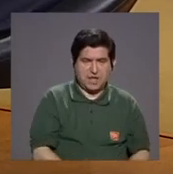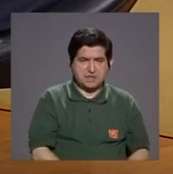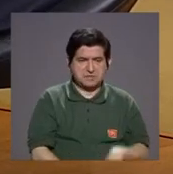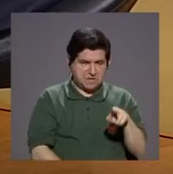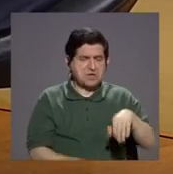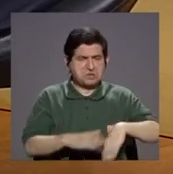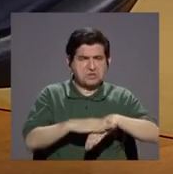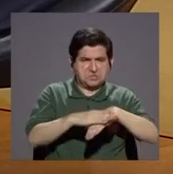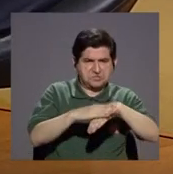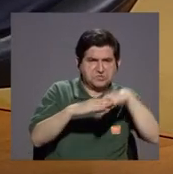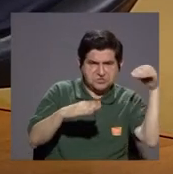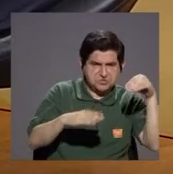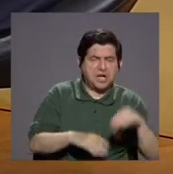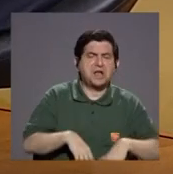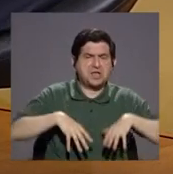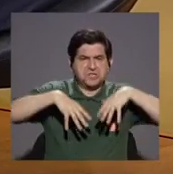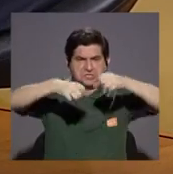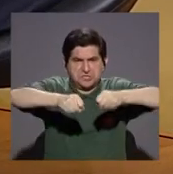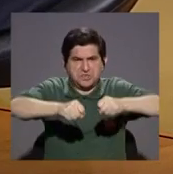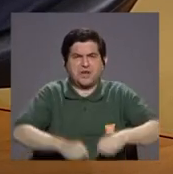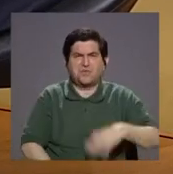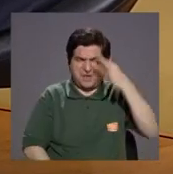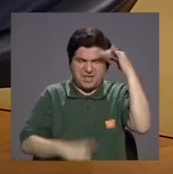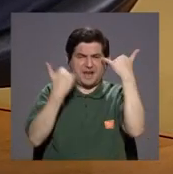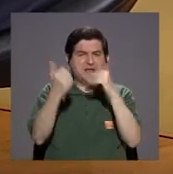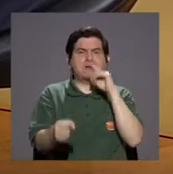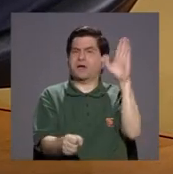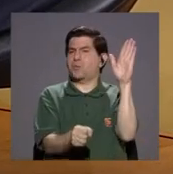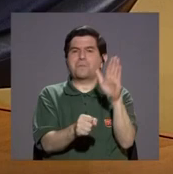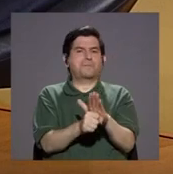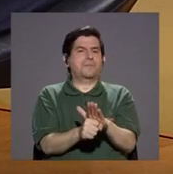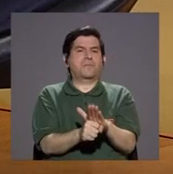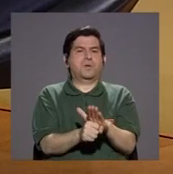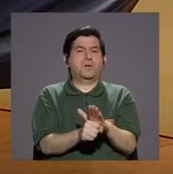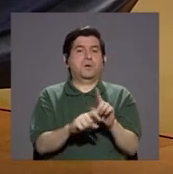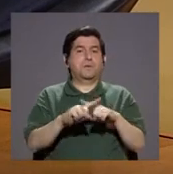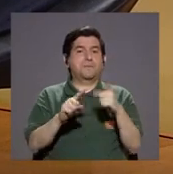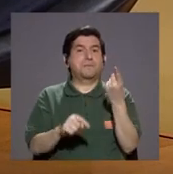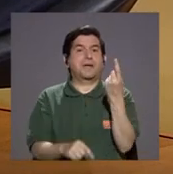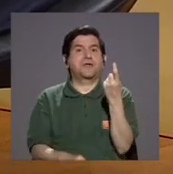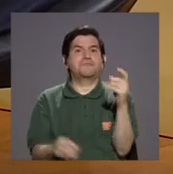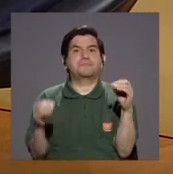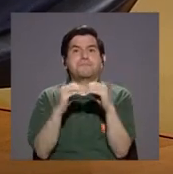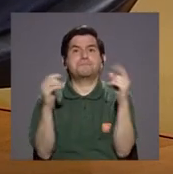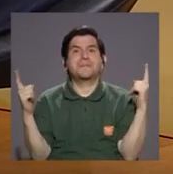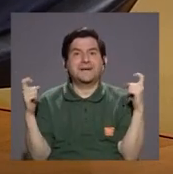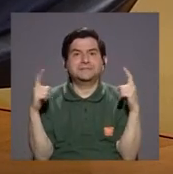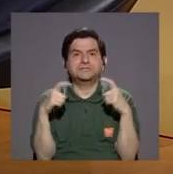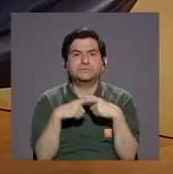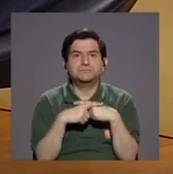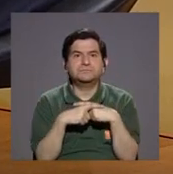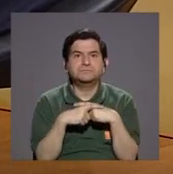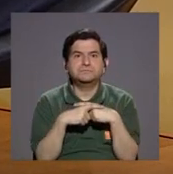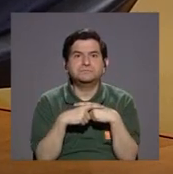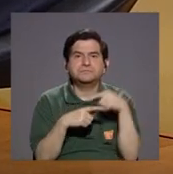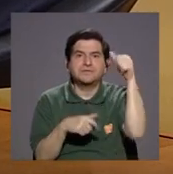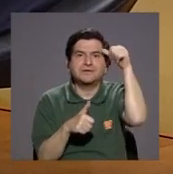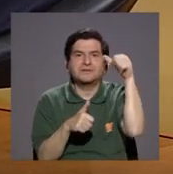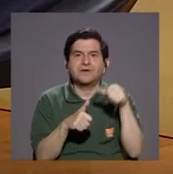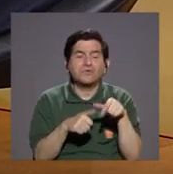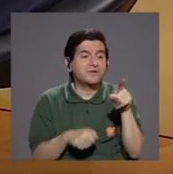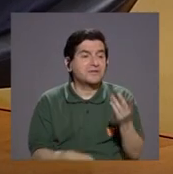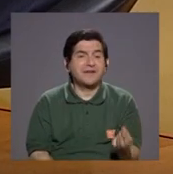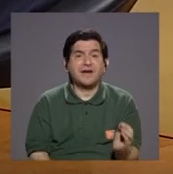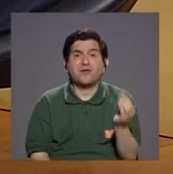sacarlo y logra graduar lo si usted agregue ya he cumplido su labor y todavía falta lo más complicado recordemos que son